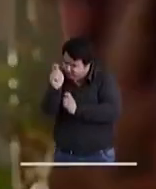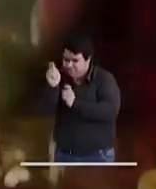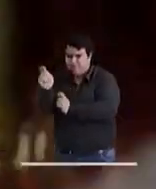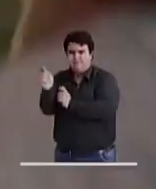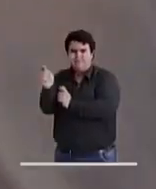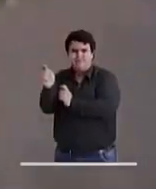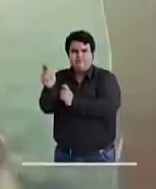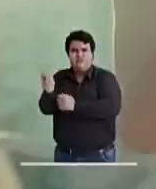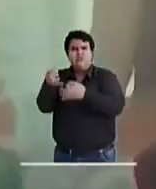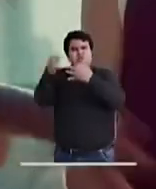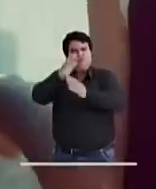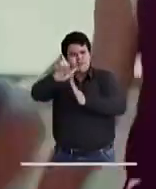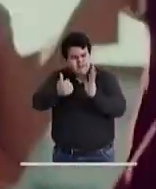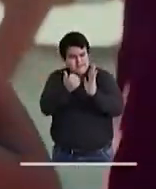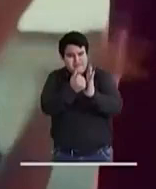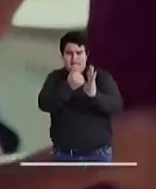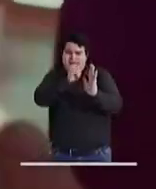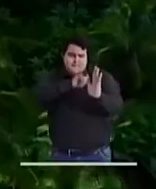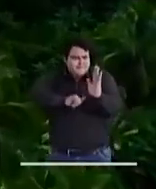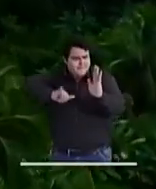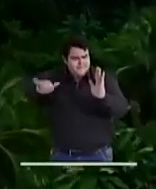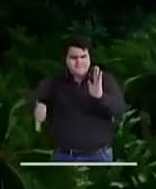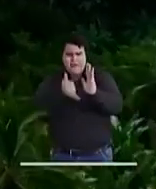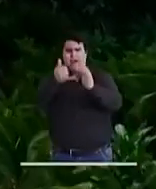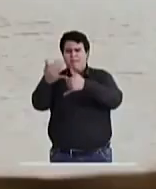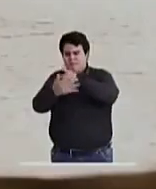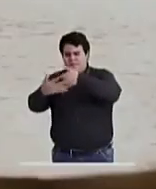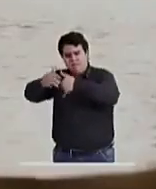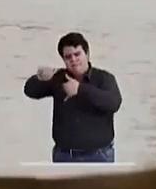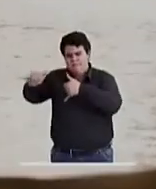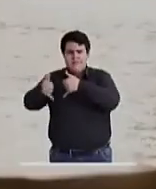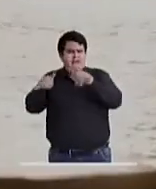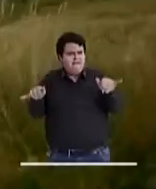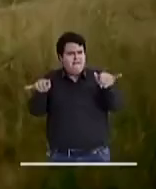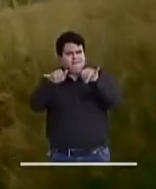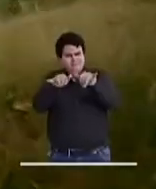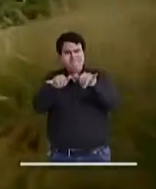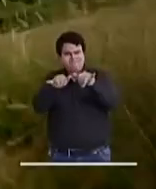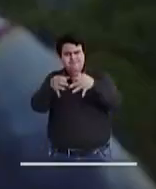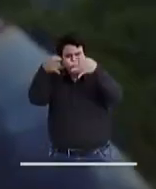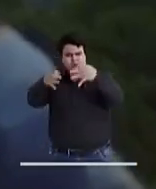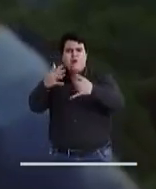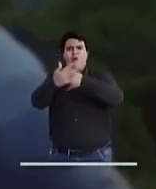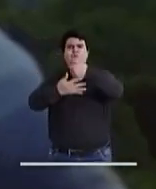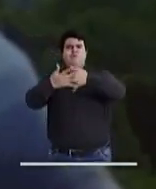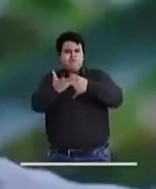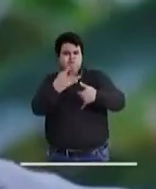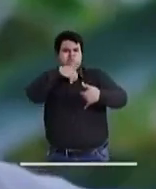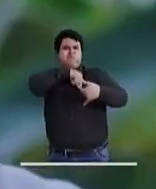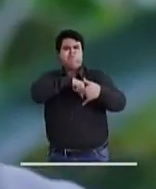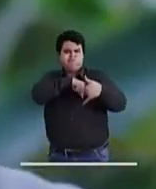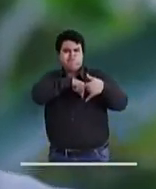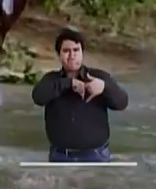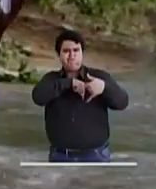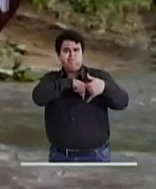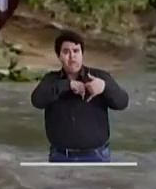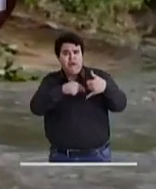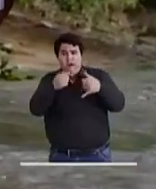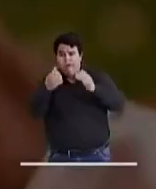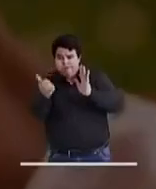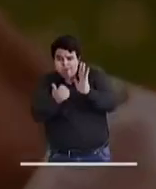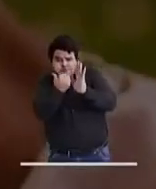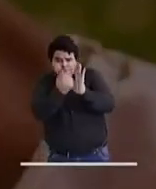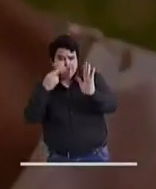atender una venta en un stand, porque pues obviamente muchos de ellos eran firmantes o son personas que no han tenido